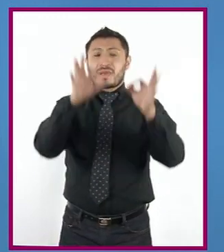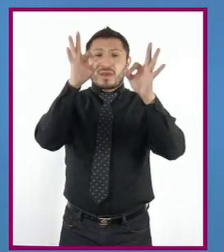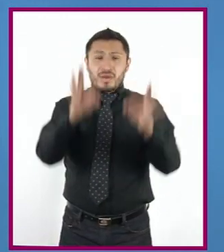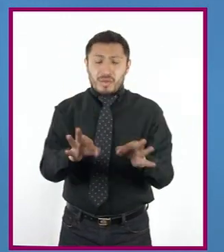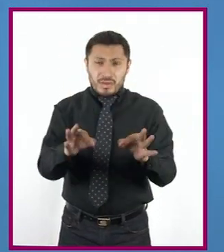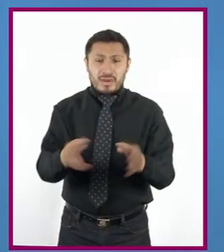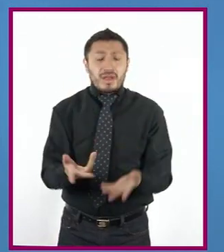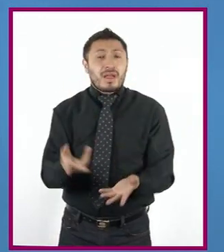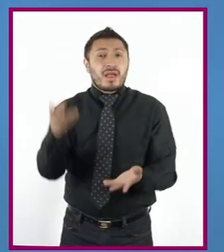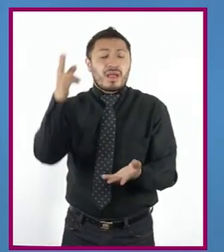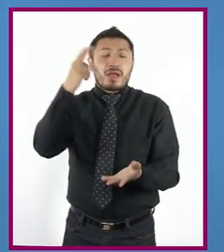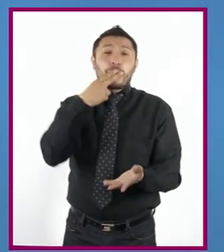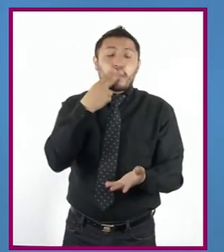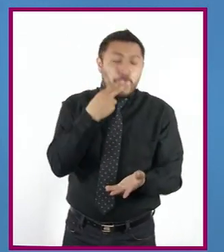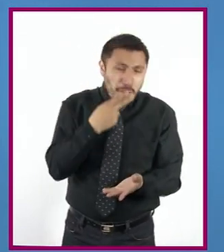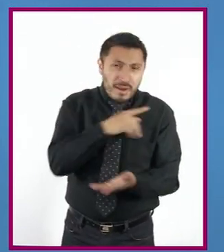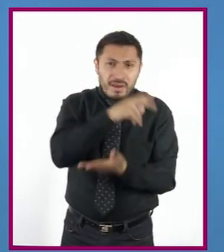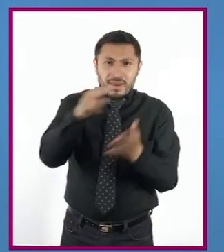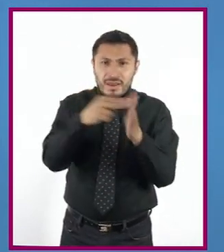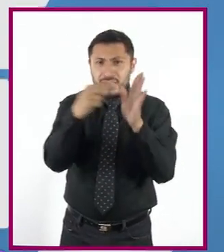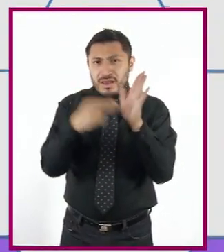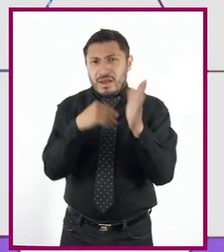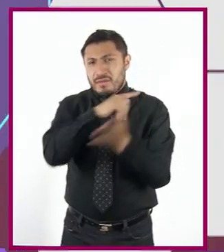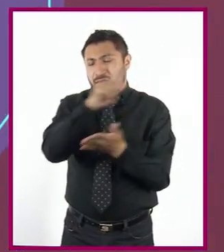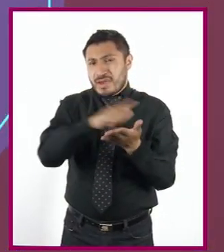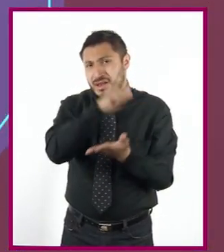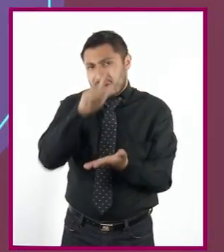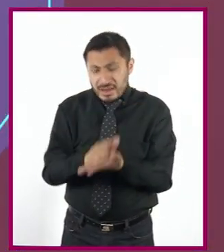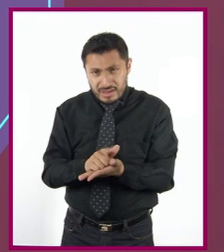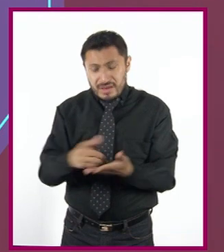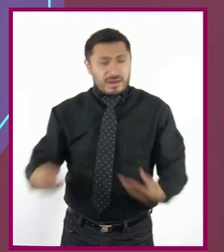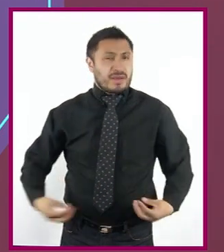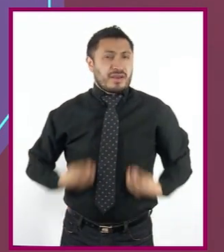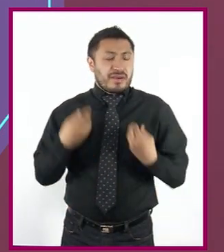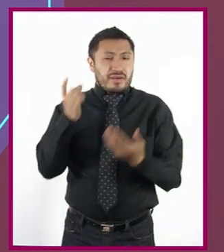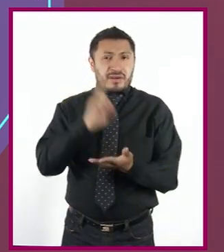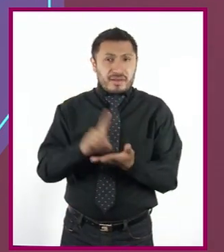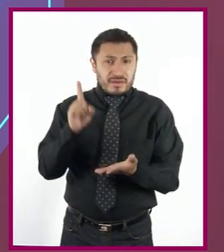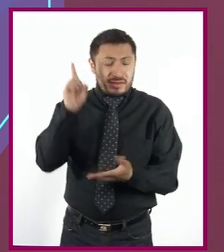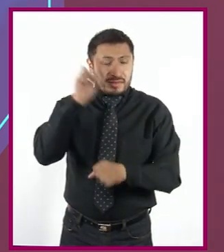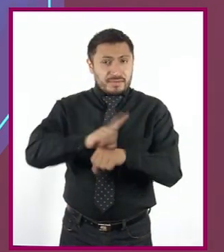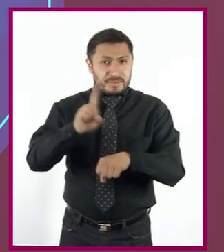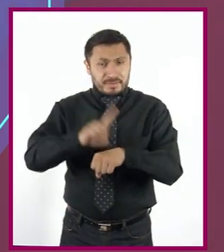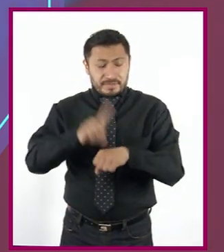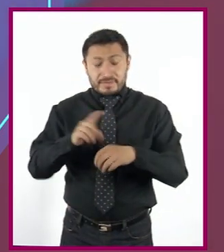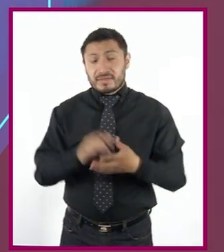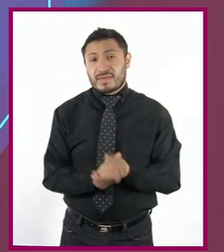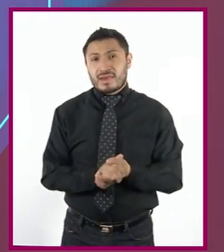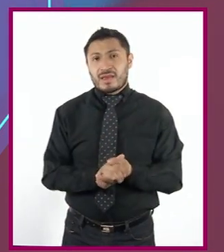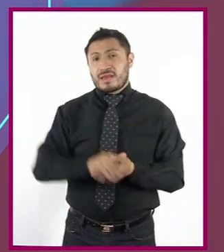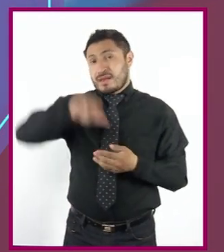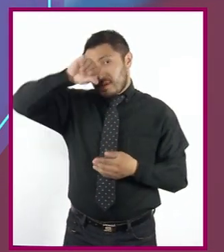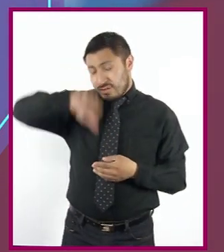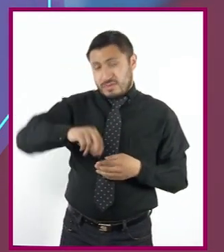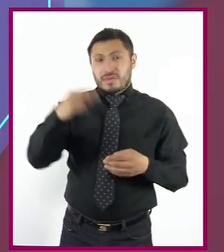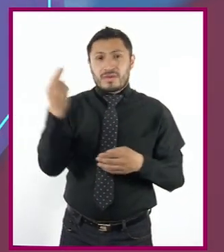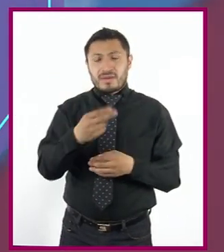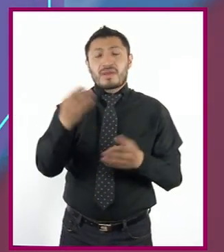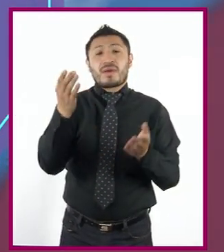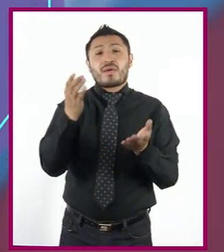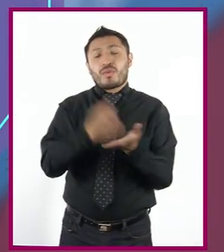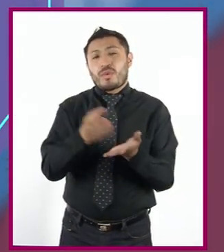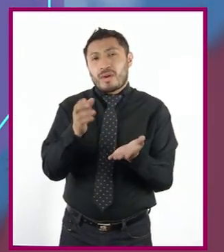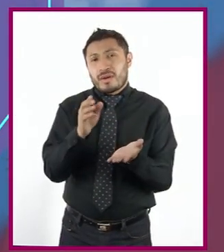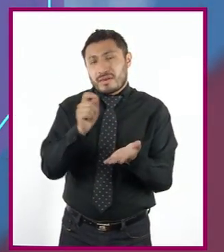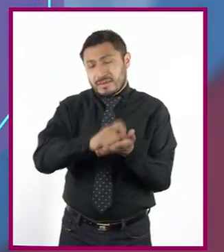las normas y las leyes en la vida cotidiana. Para la sesión necesitarán un cuaderno de notas,